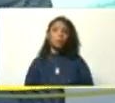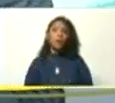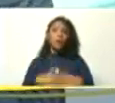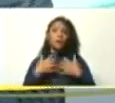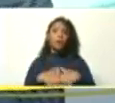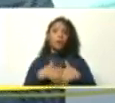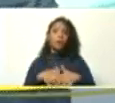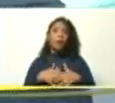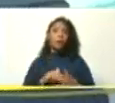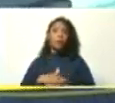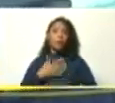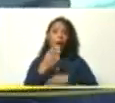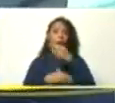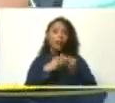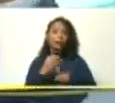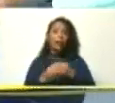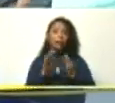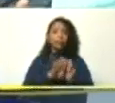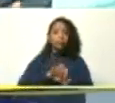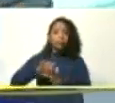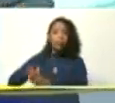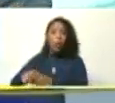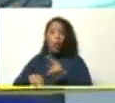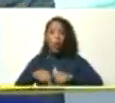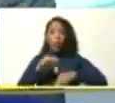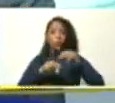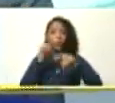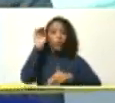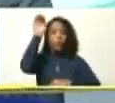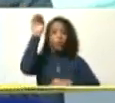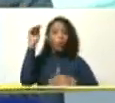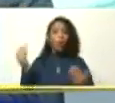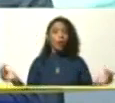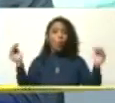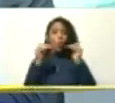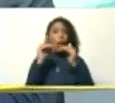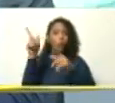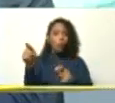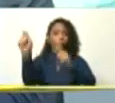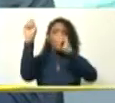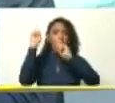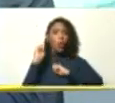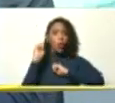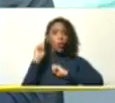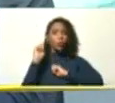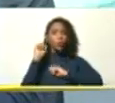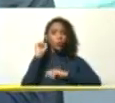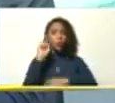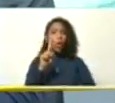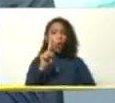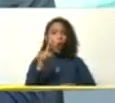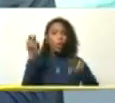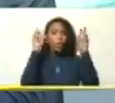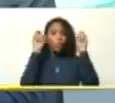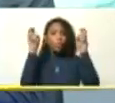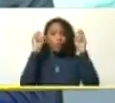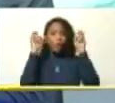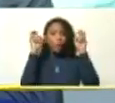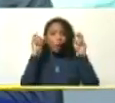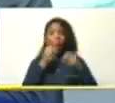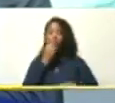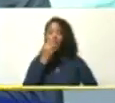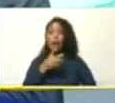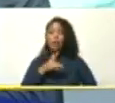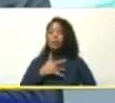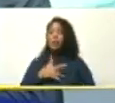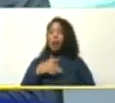fabricados pueden ser dejados de lado para construir un futuro en común es uno de esos legados de un pragmatismo en el buen sentido